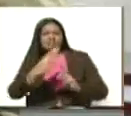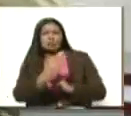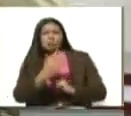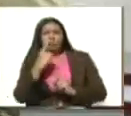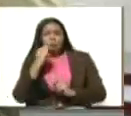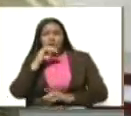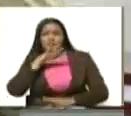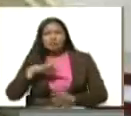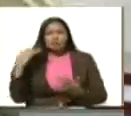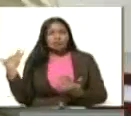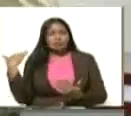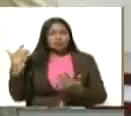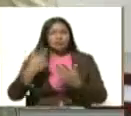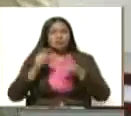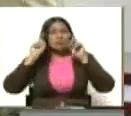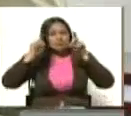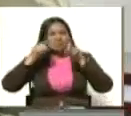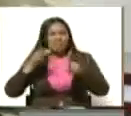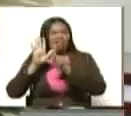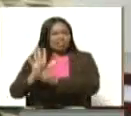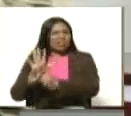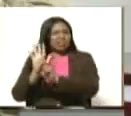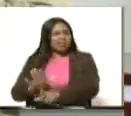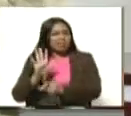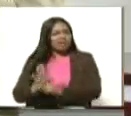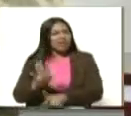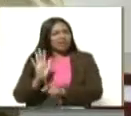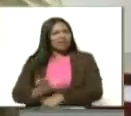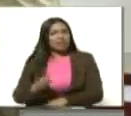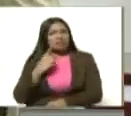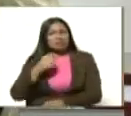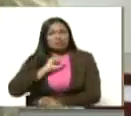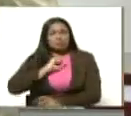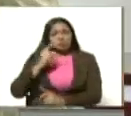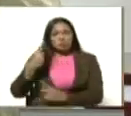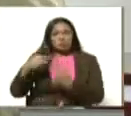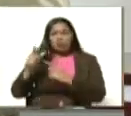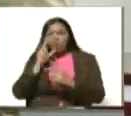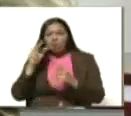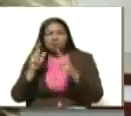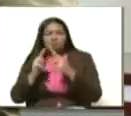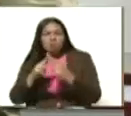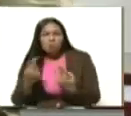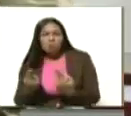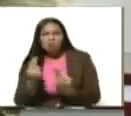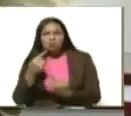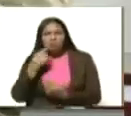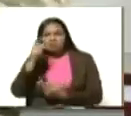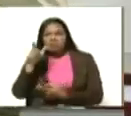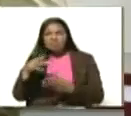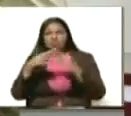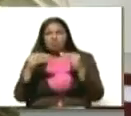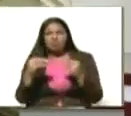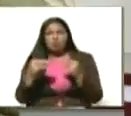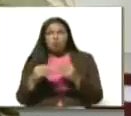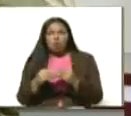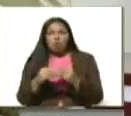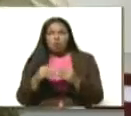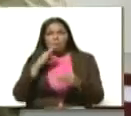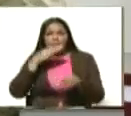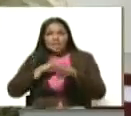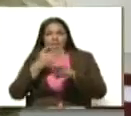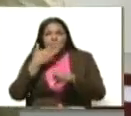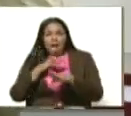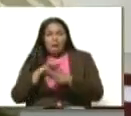ha enseñado, claro, a discriminar, nos ha enseñado a tener miedo a lo desconocido, que nos dice que todo es pecado, que todo